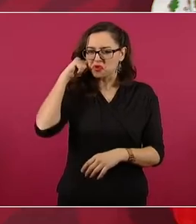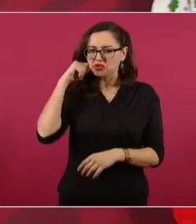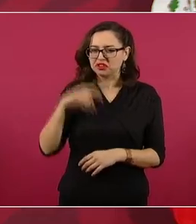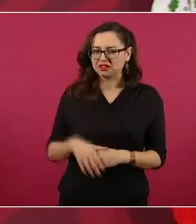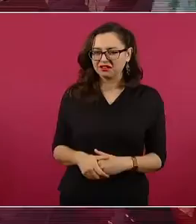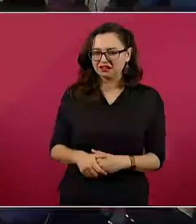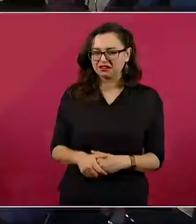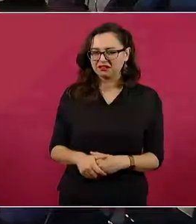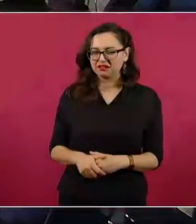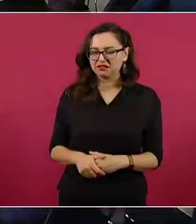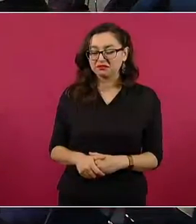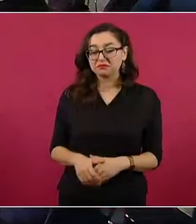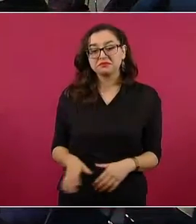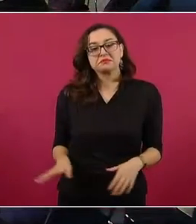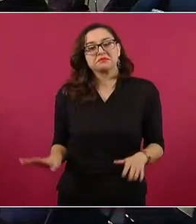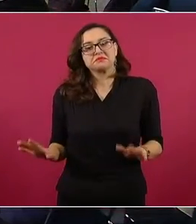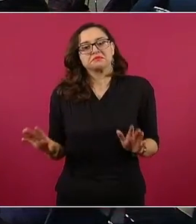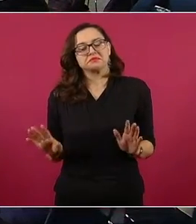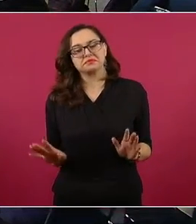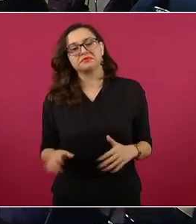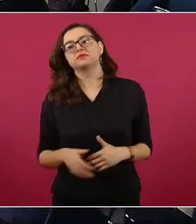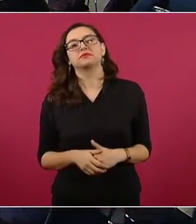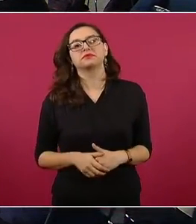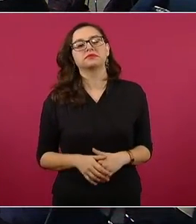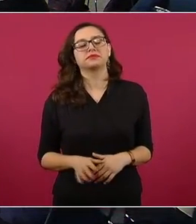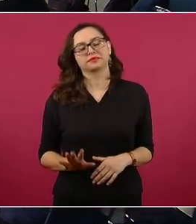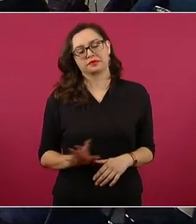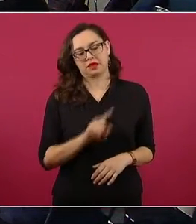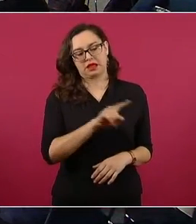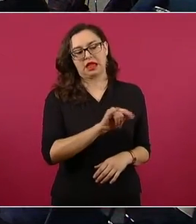¿Qué me pasa que los veo los tres